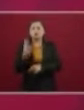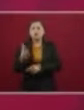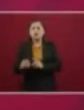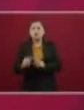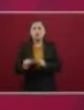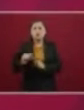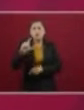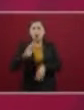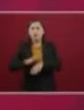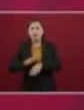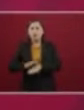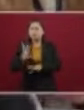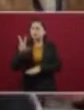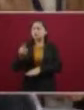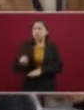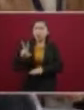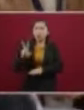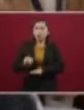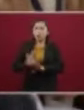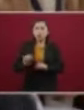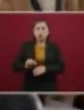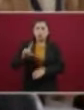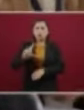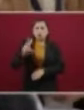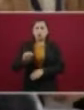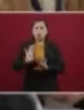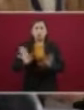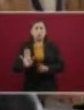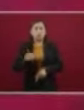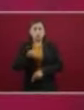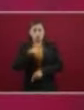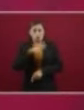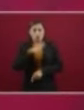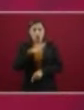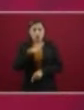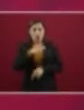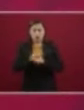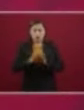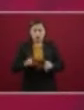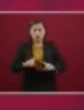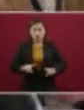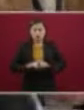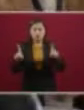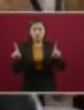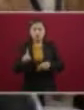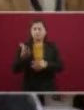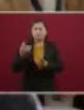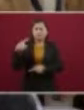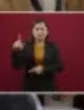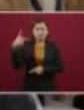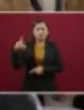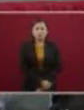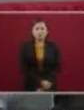acuerdo en eso con López Obrador. No se puede concluir que la estrategia falló. Es muy pronto para saberlo. Sí es cierto que está heredando una situación de